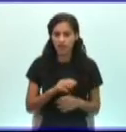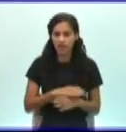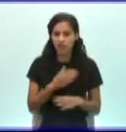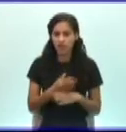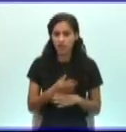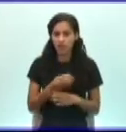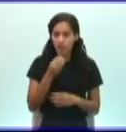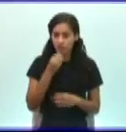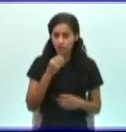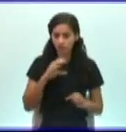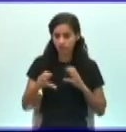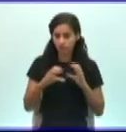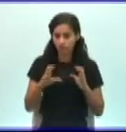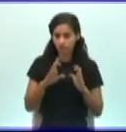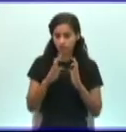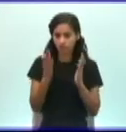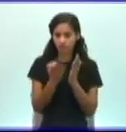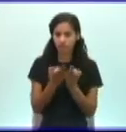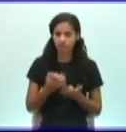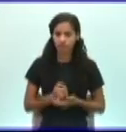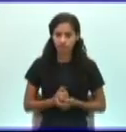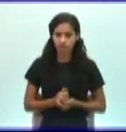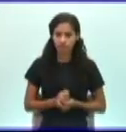comenten con sus familiares la respuesta.